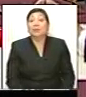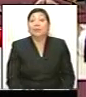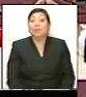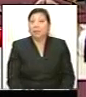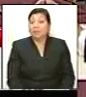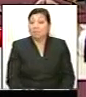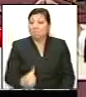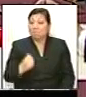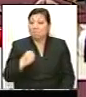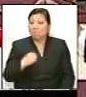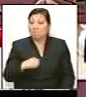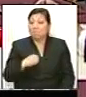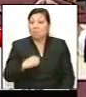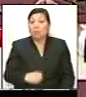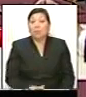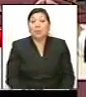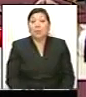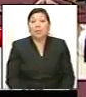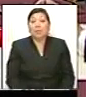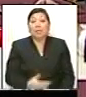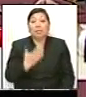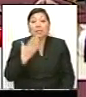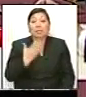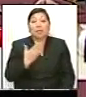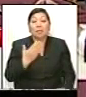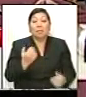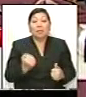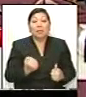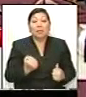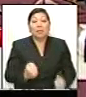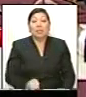la municipalidad de San Martín de Porres está haciendo una